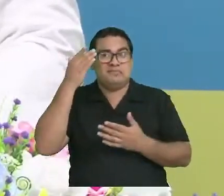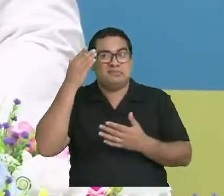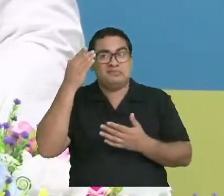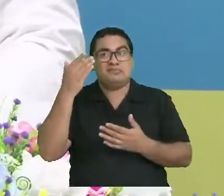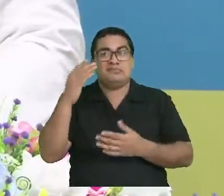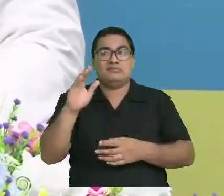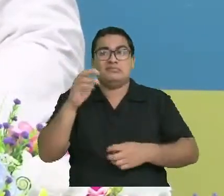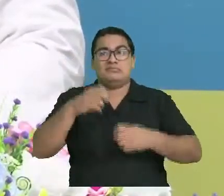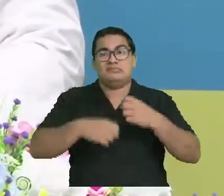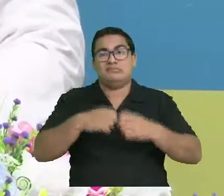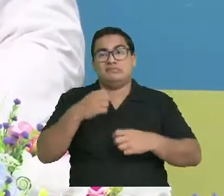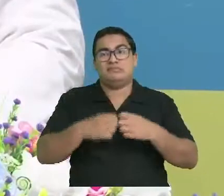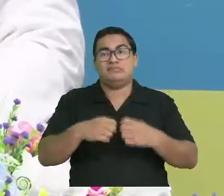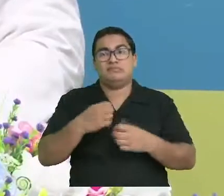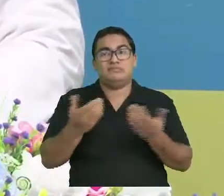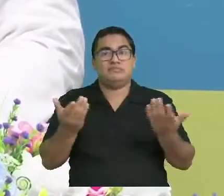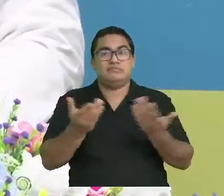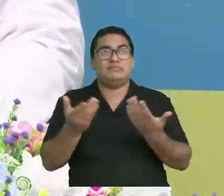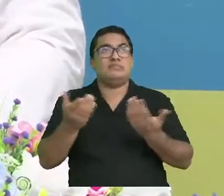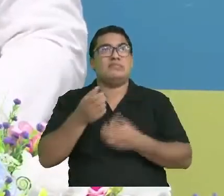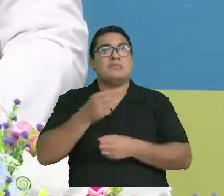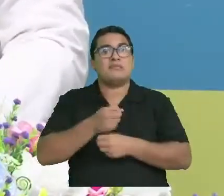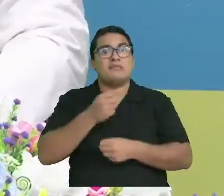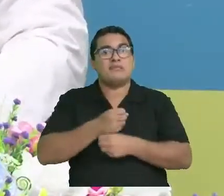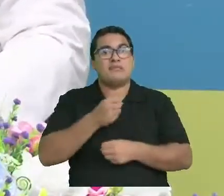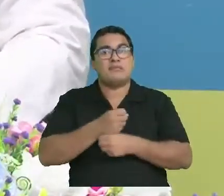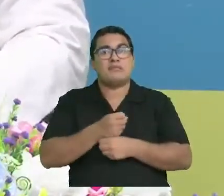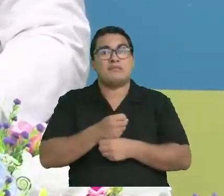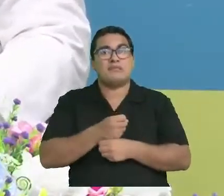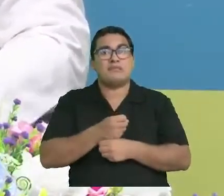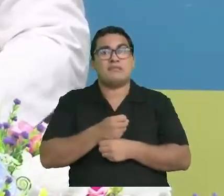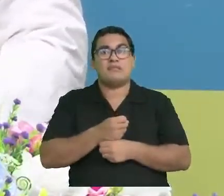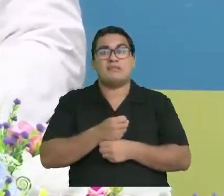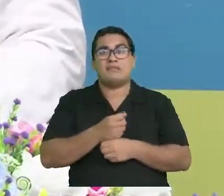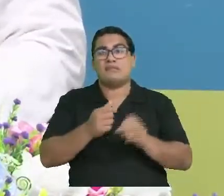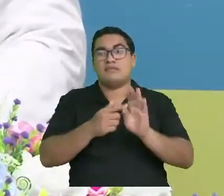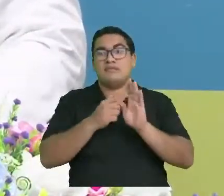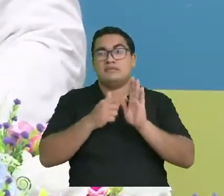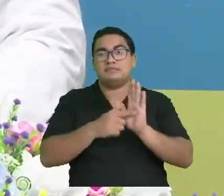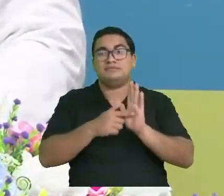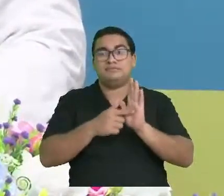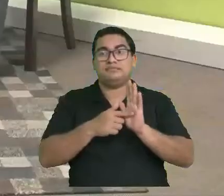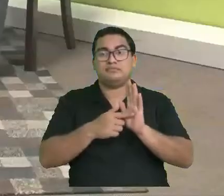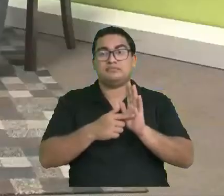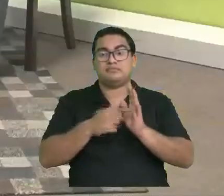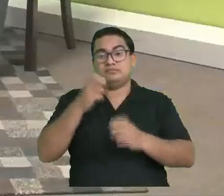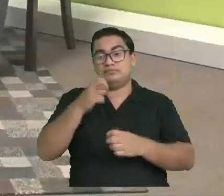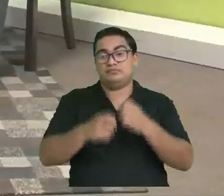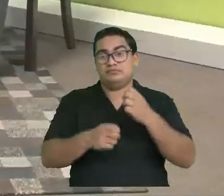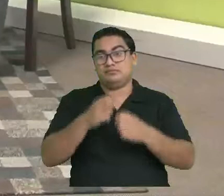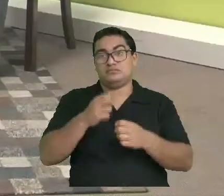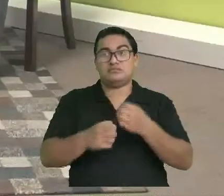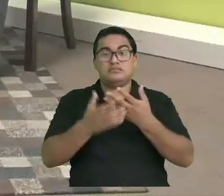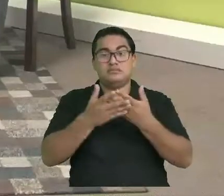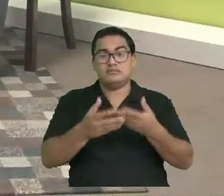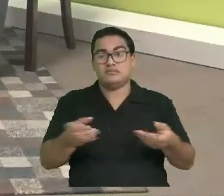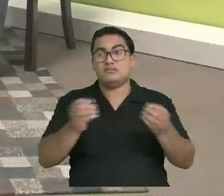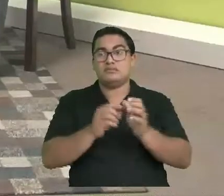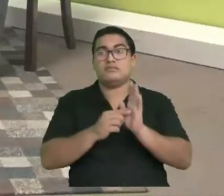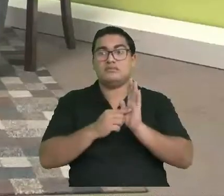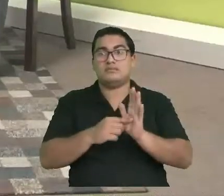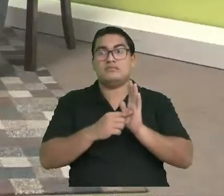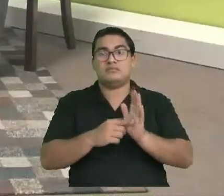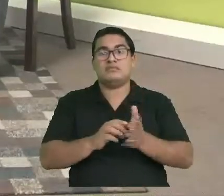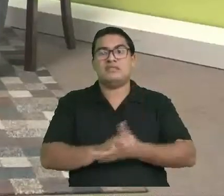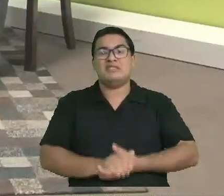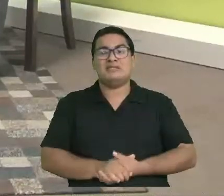movimientos parafuncionales, ahí viene una parte de la solución del problema. El problema es cuando es